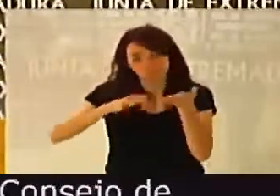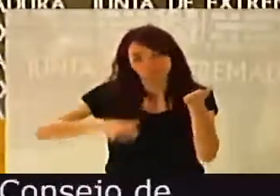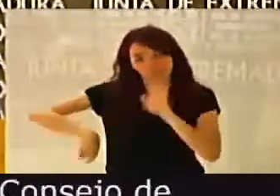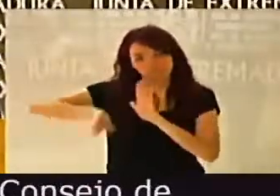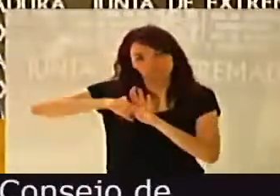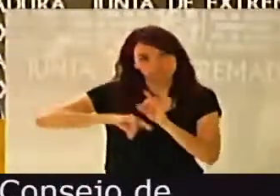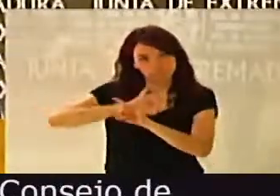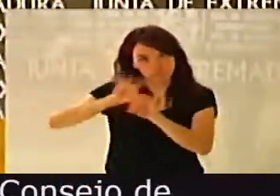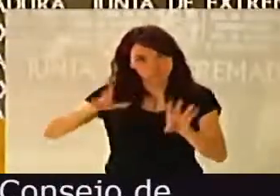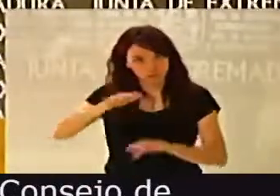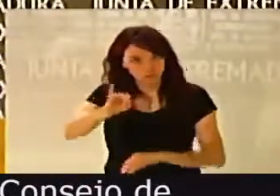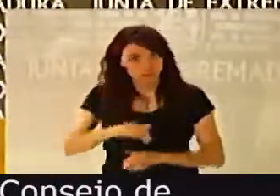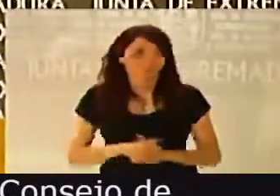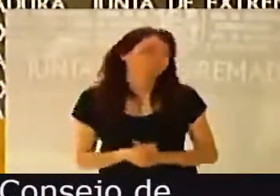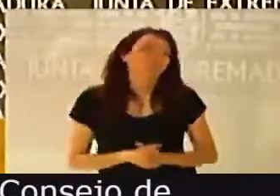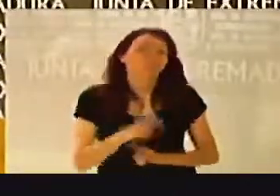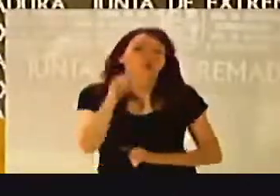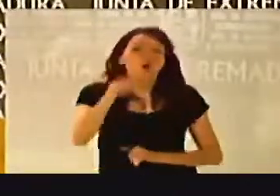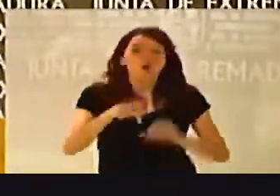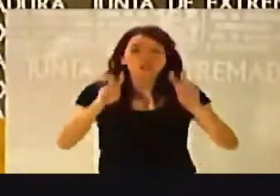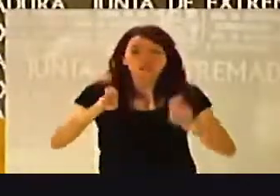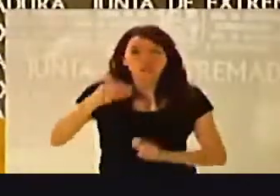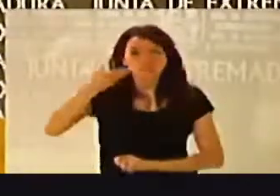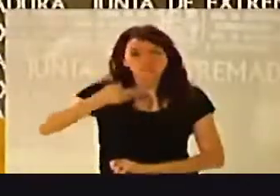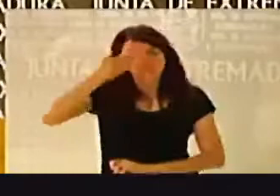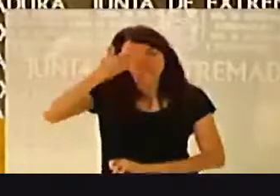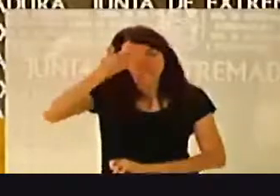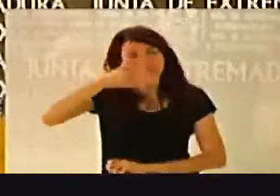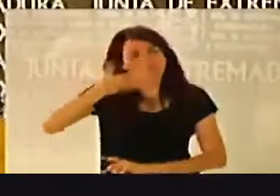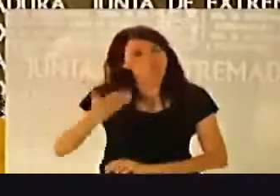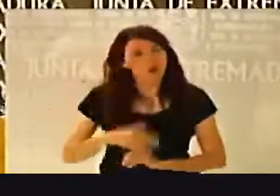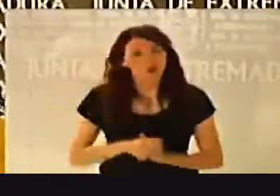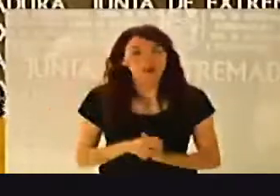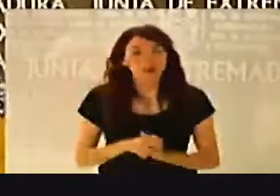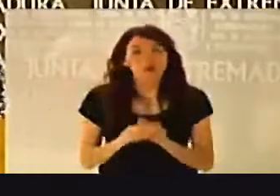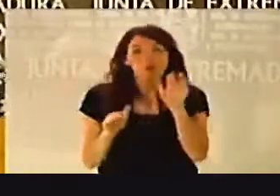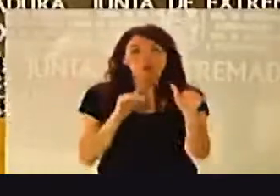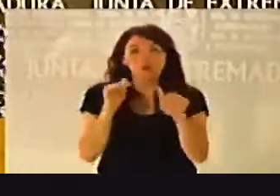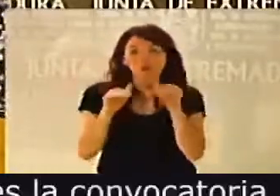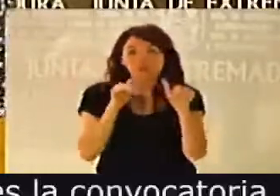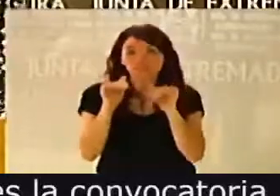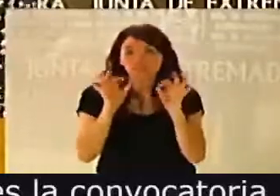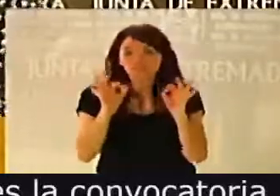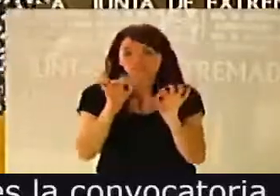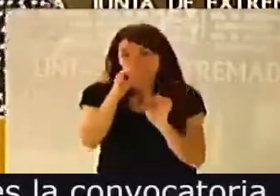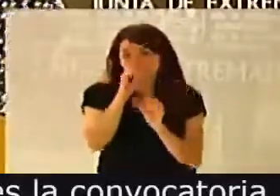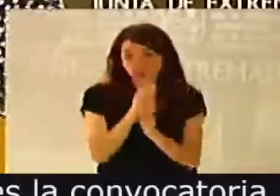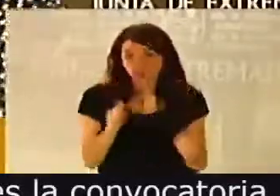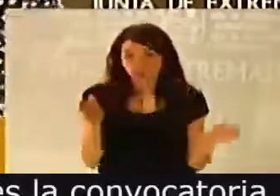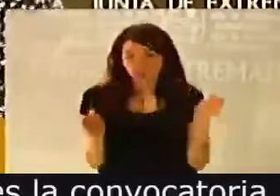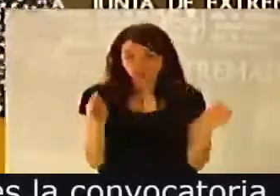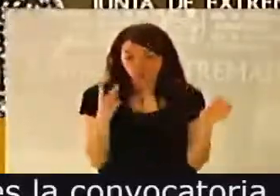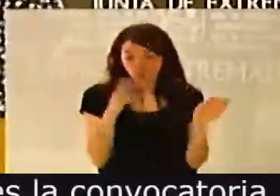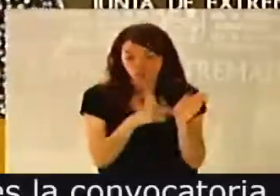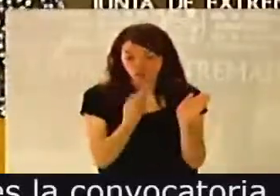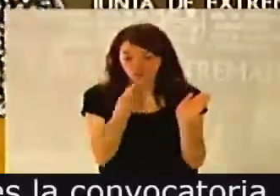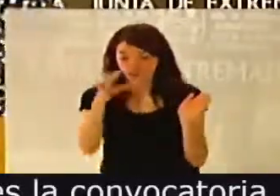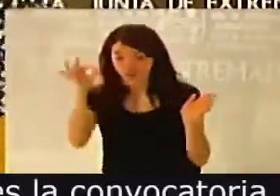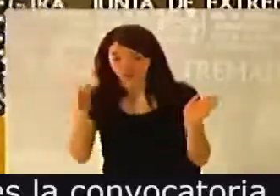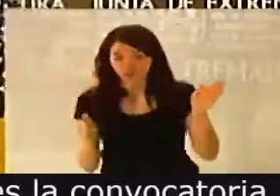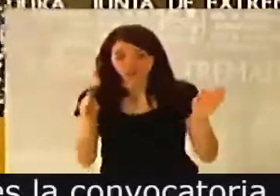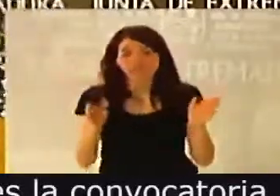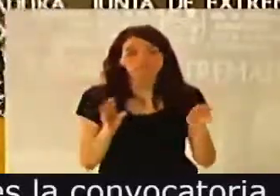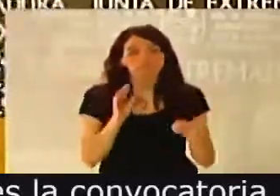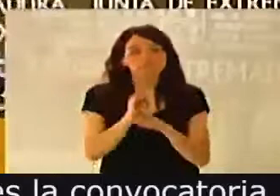lugar a dudas, el asunto más relevante es la convocatoria correspondiente al año 20 de las ayudas para facilitar la